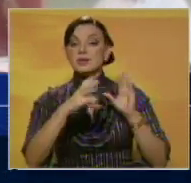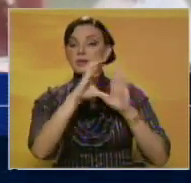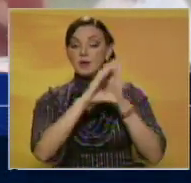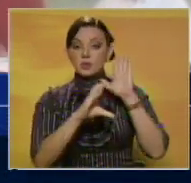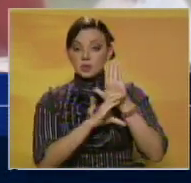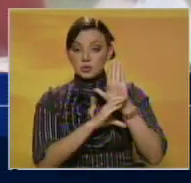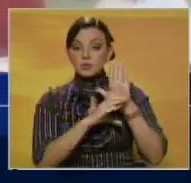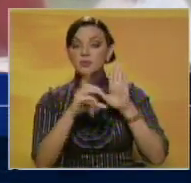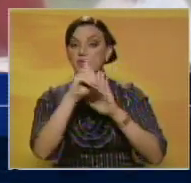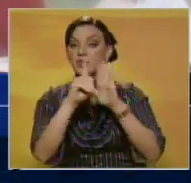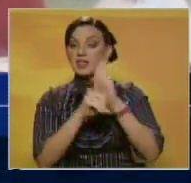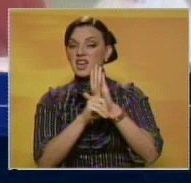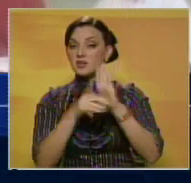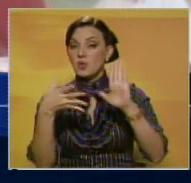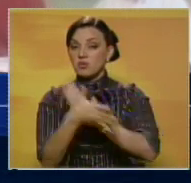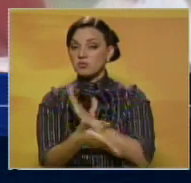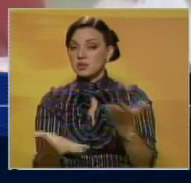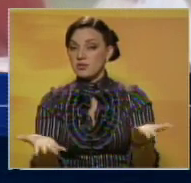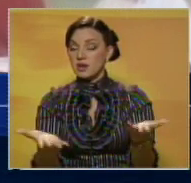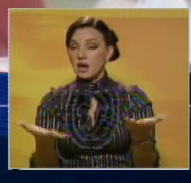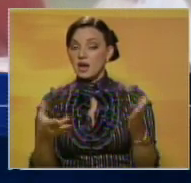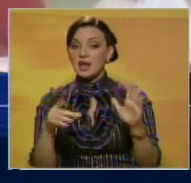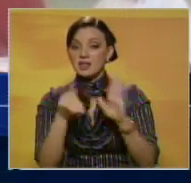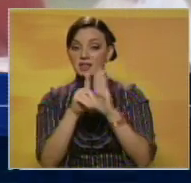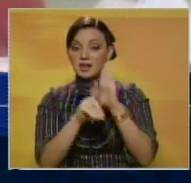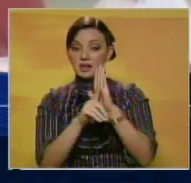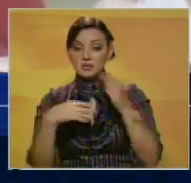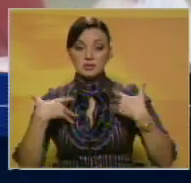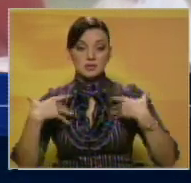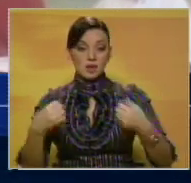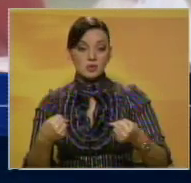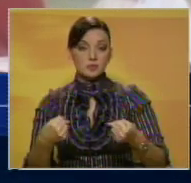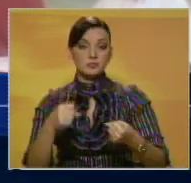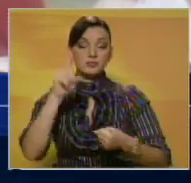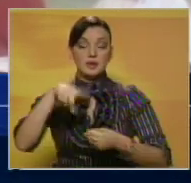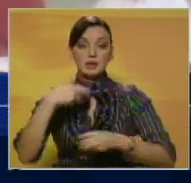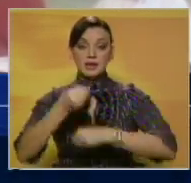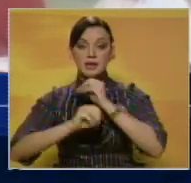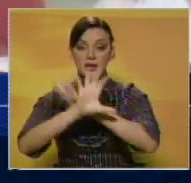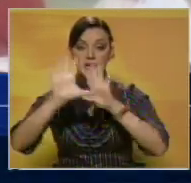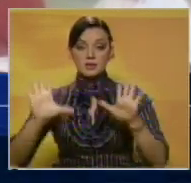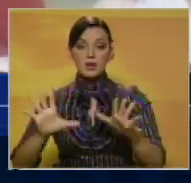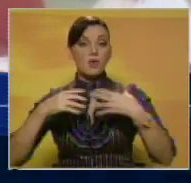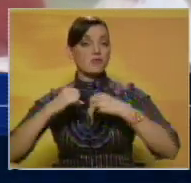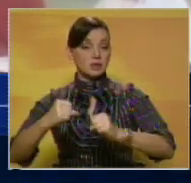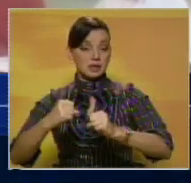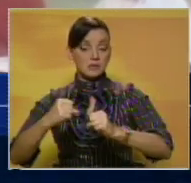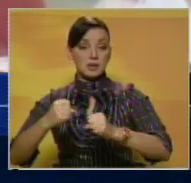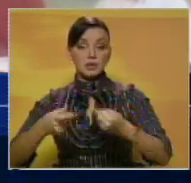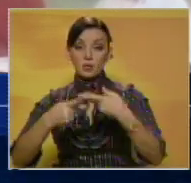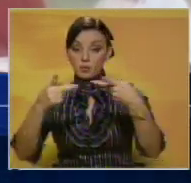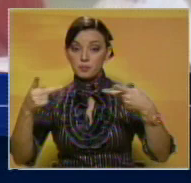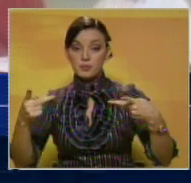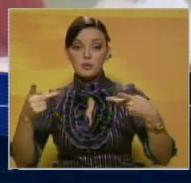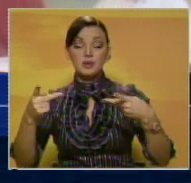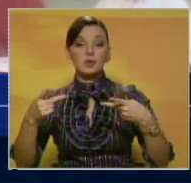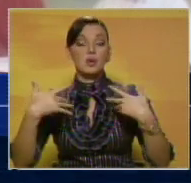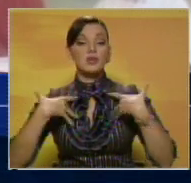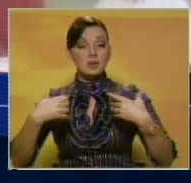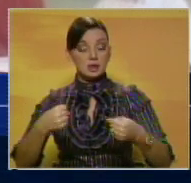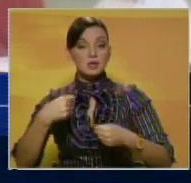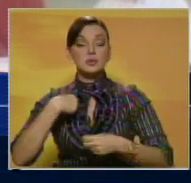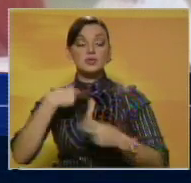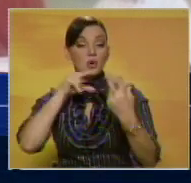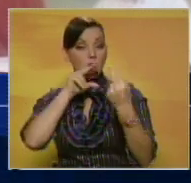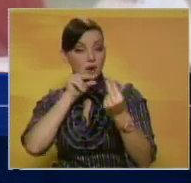Constitución, el derecho a la salud, y la creación y el fortalecimiento de un sistema público de salud. Yo lo he conversado mucho